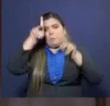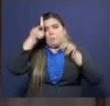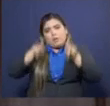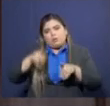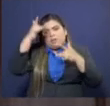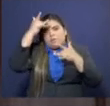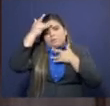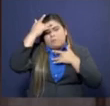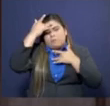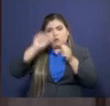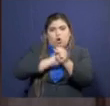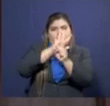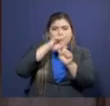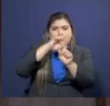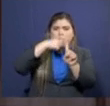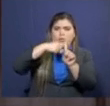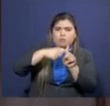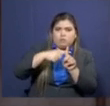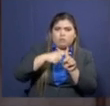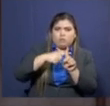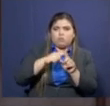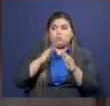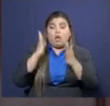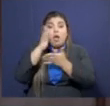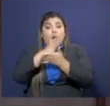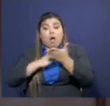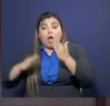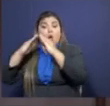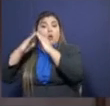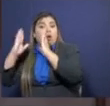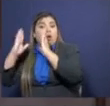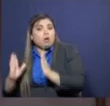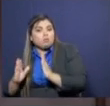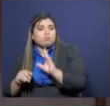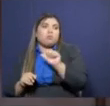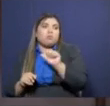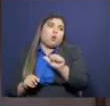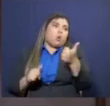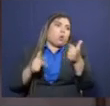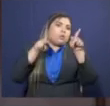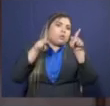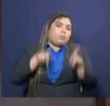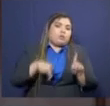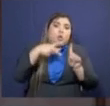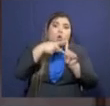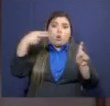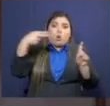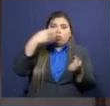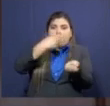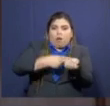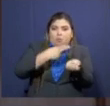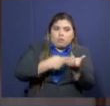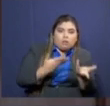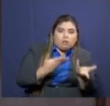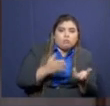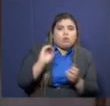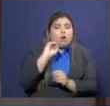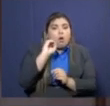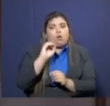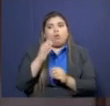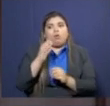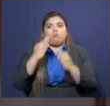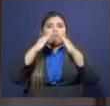aislarlos, algunos en casas, otros a los hoteles, hospitales y los albergues,